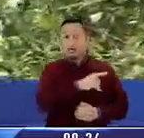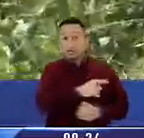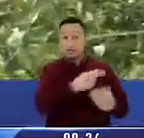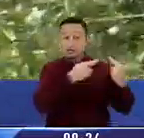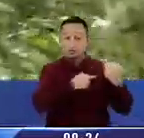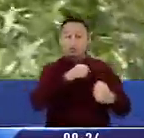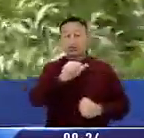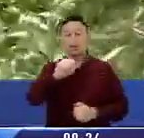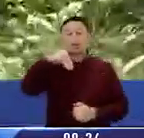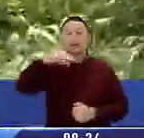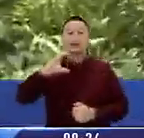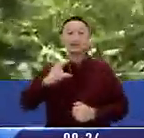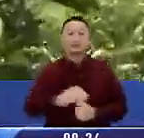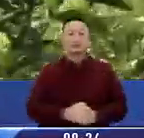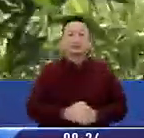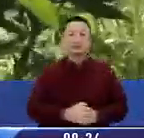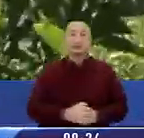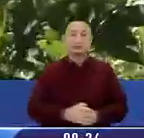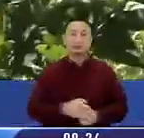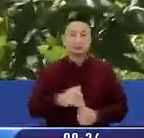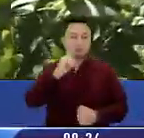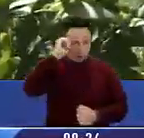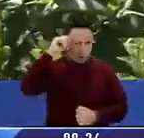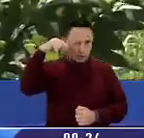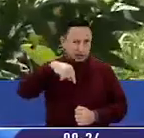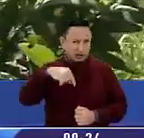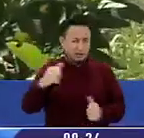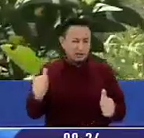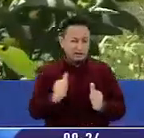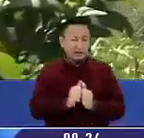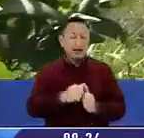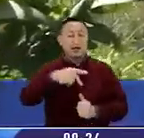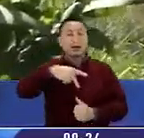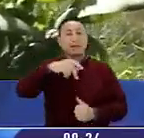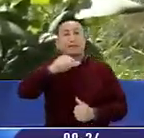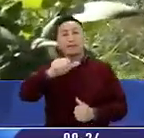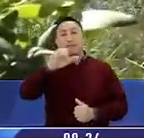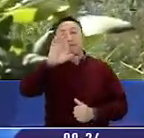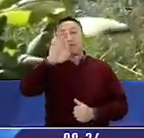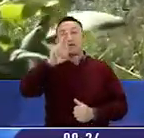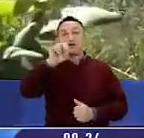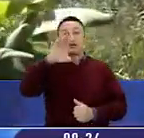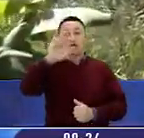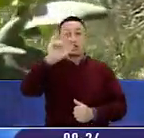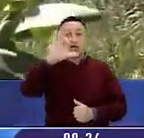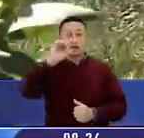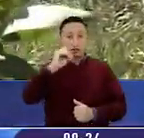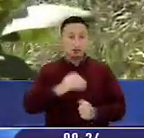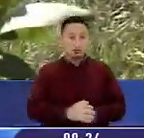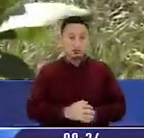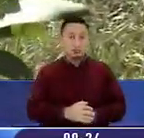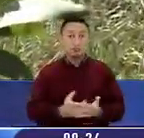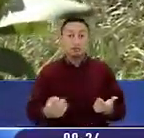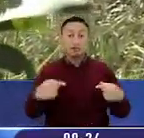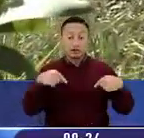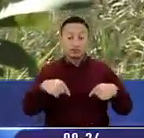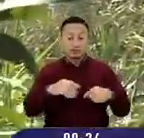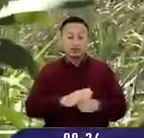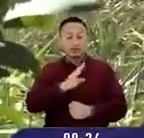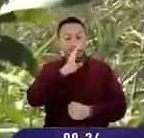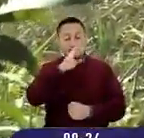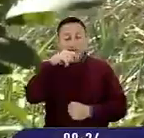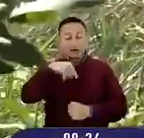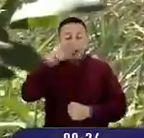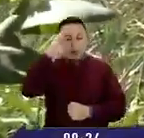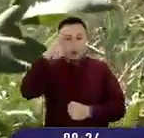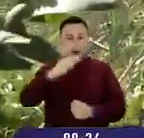Agencia Metropolitana de Control. Usted recuerde, aquí debería también estar el Patronato San José, pero en estas circunstancias, casi siempre a quien se le observa es a